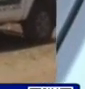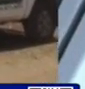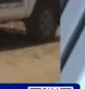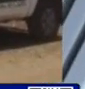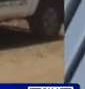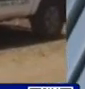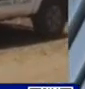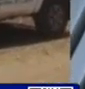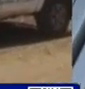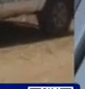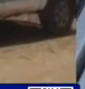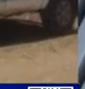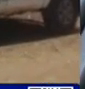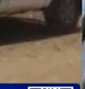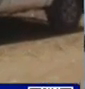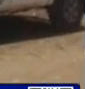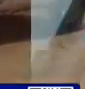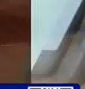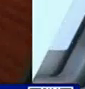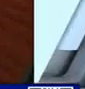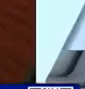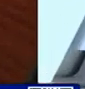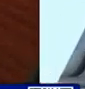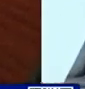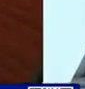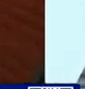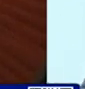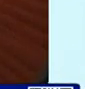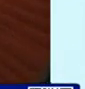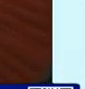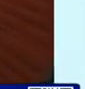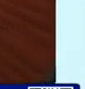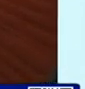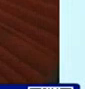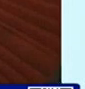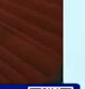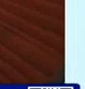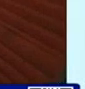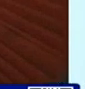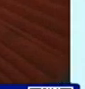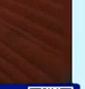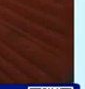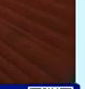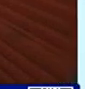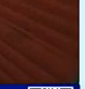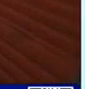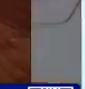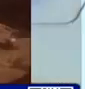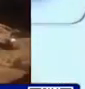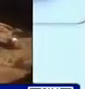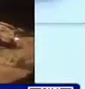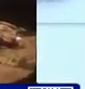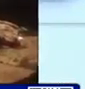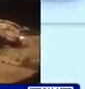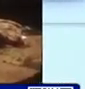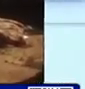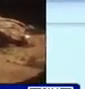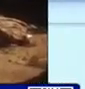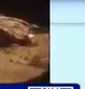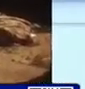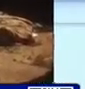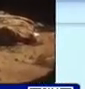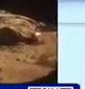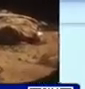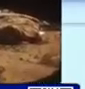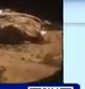de la mañana con 50 minutos en la zona virgen del socavón del distrito municipal, distrito número 8 de la ciudad de El Alto. Personal de la